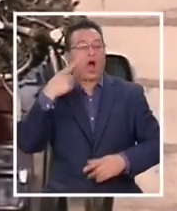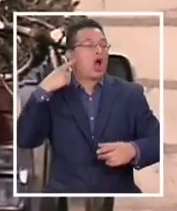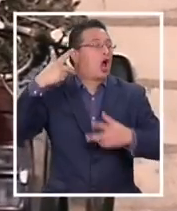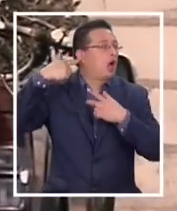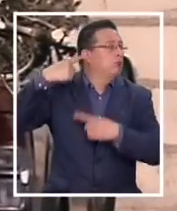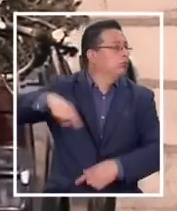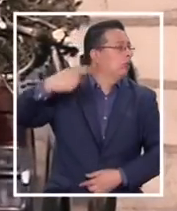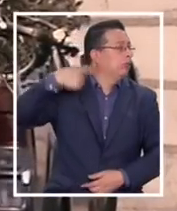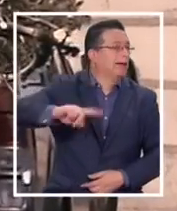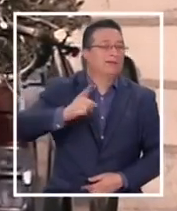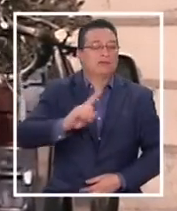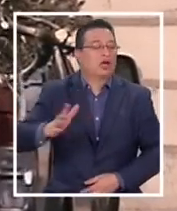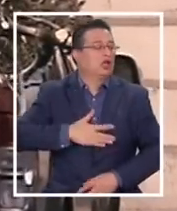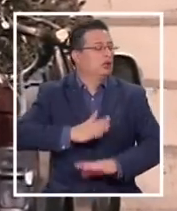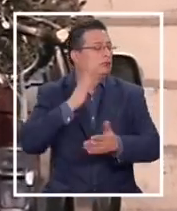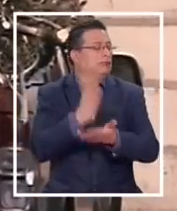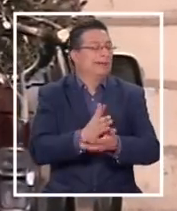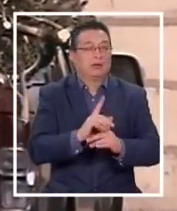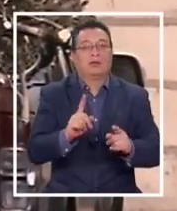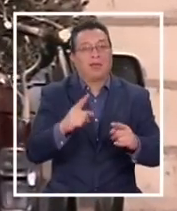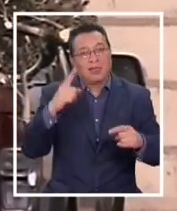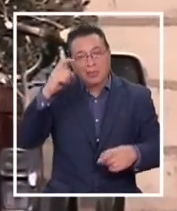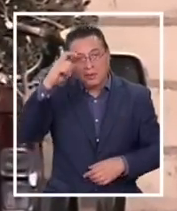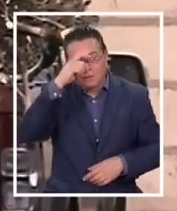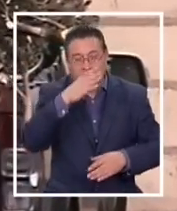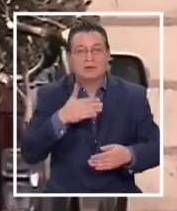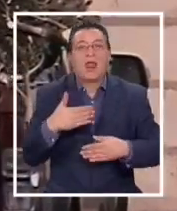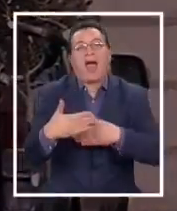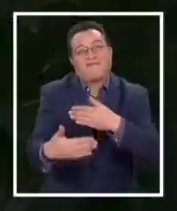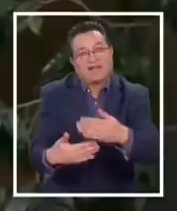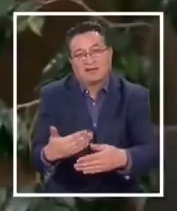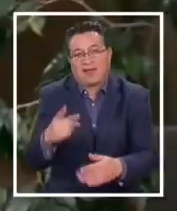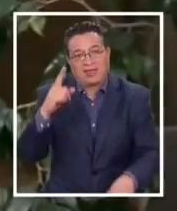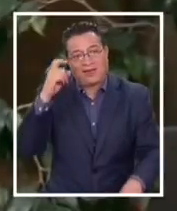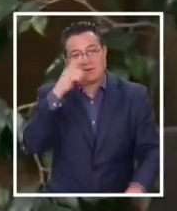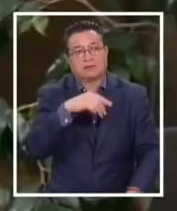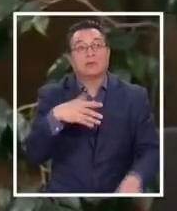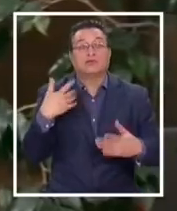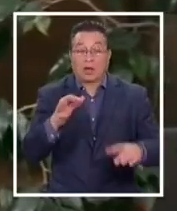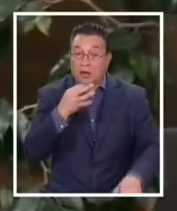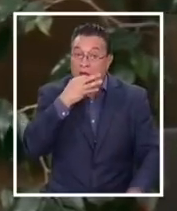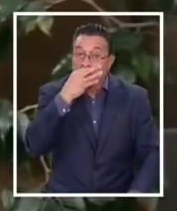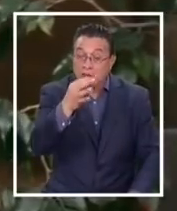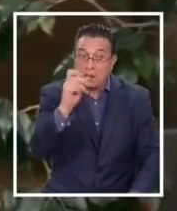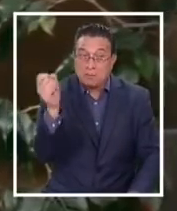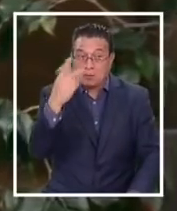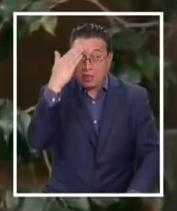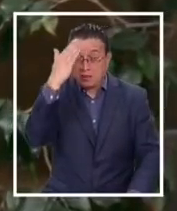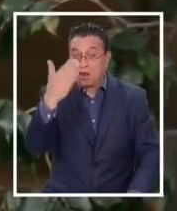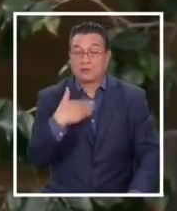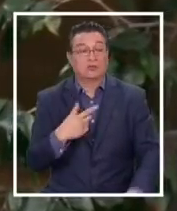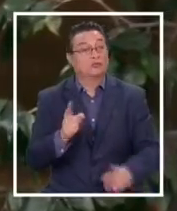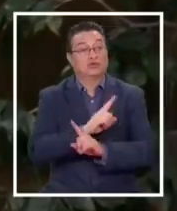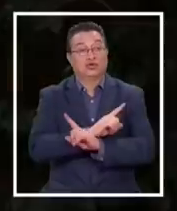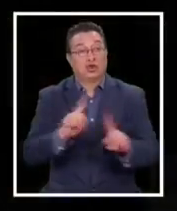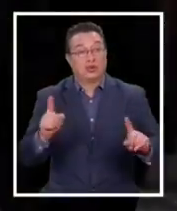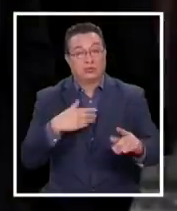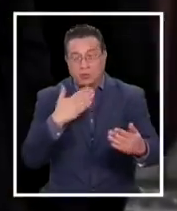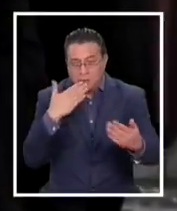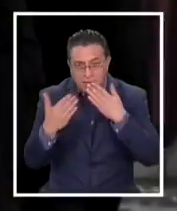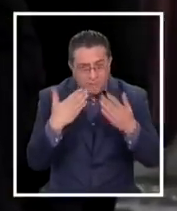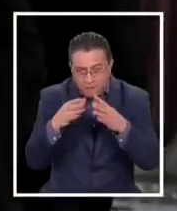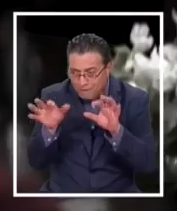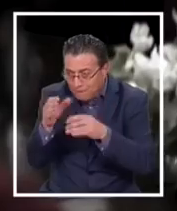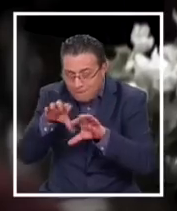nadie y dice de aquí no me bajo, la verdad es que va a ser complejo poder avanzar ahí, en esa línea. Hemos dicho desde el día uno que no vamos a entrar a ninguna cocina.